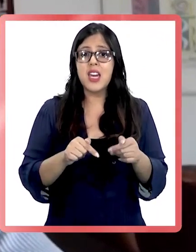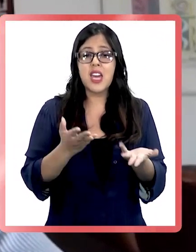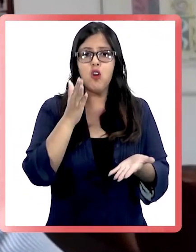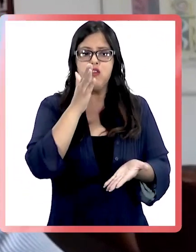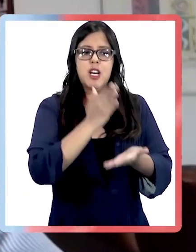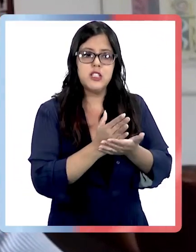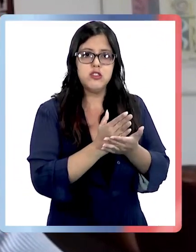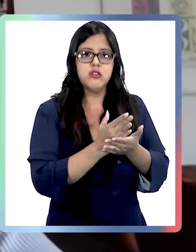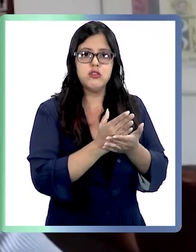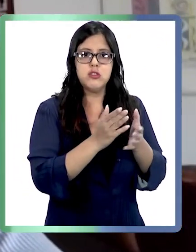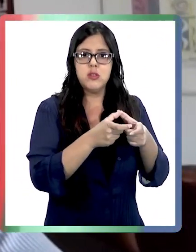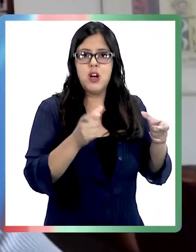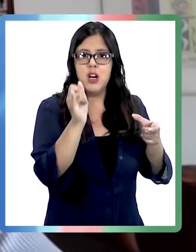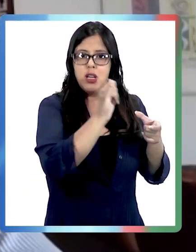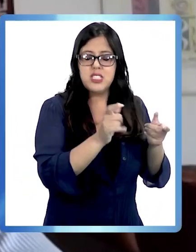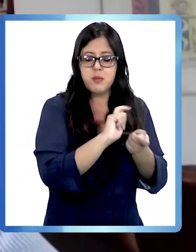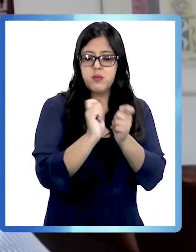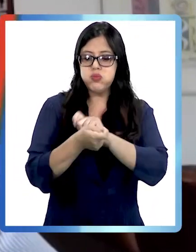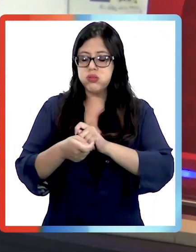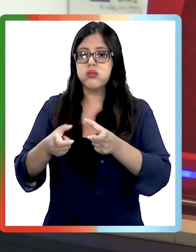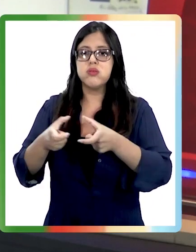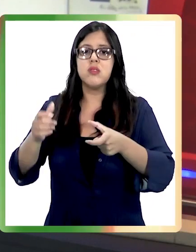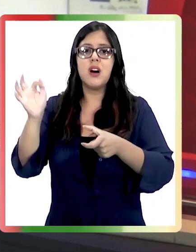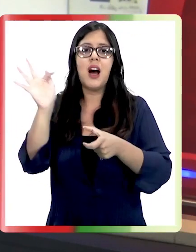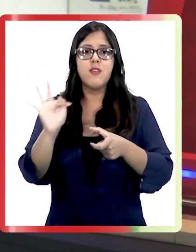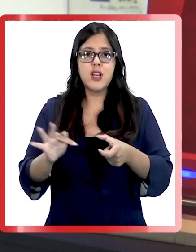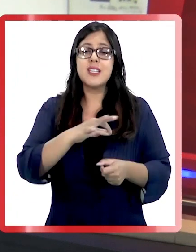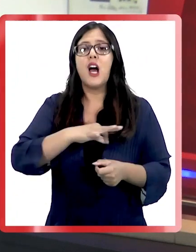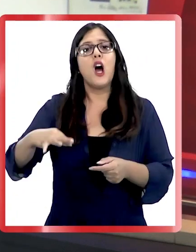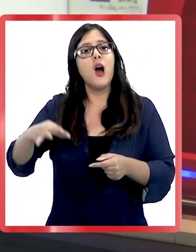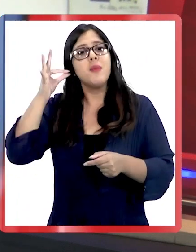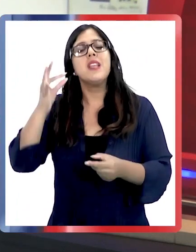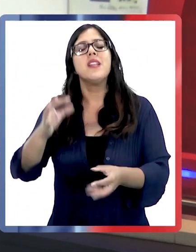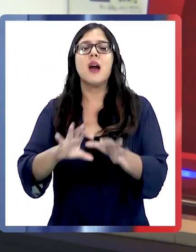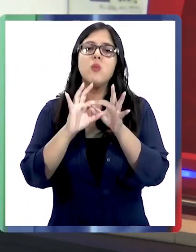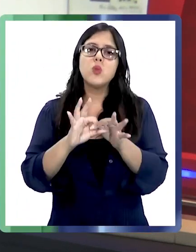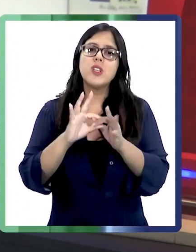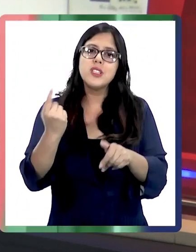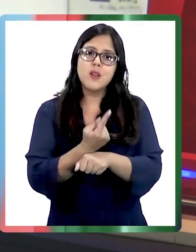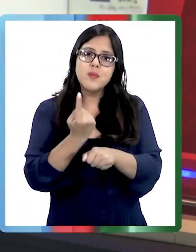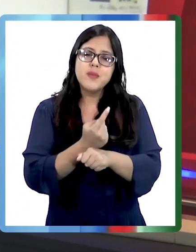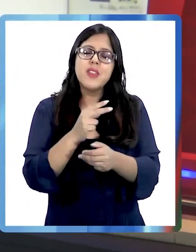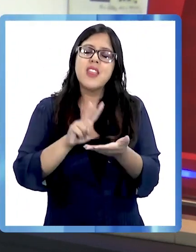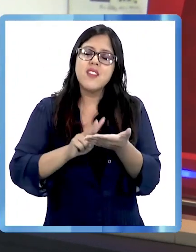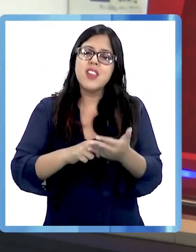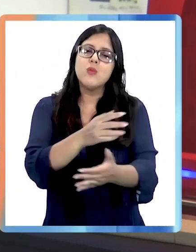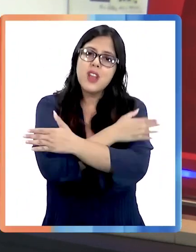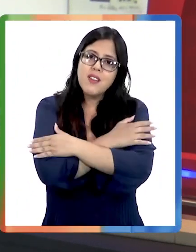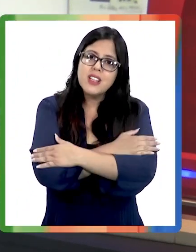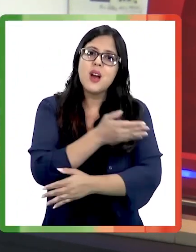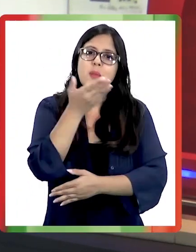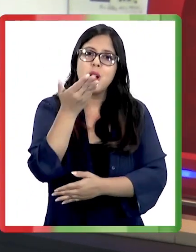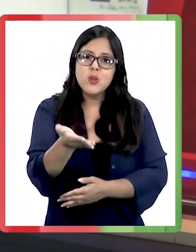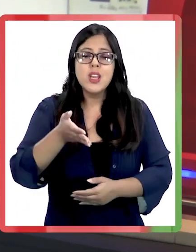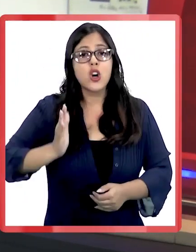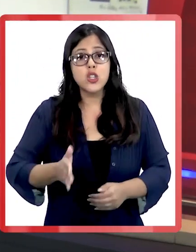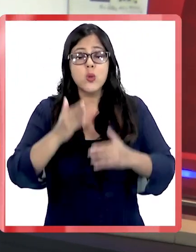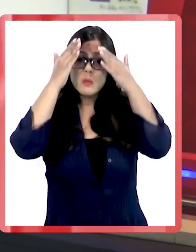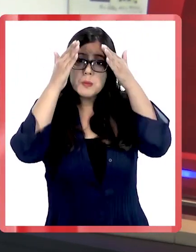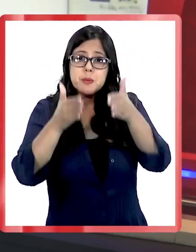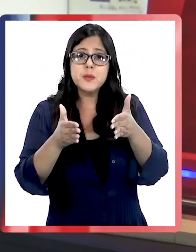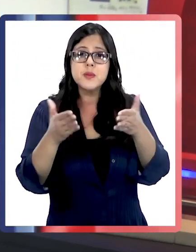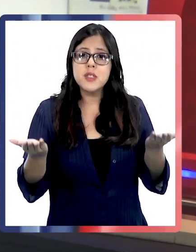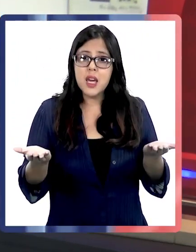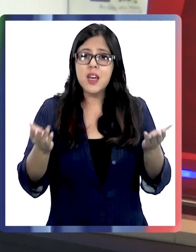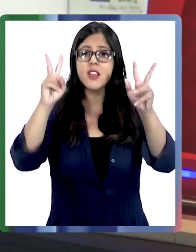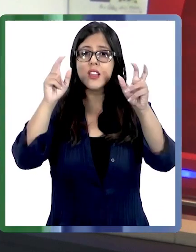pasar forzosamente la gente a FONASA. Ministra Jimena Aguilera, le damos las gracias por esta conversación, de verdad un abrazo muy grande para usted. Seguimos